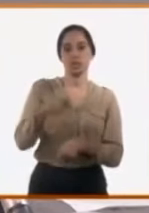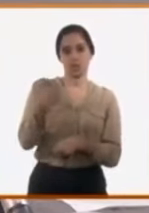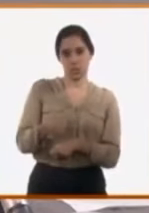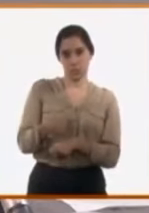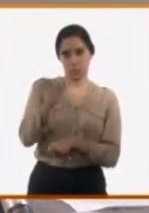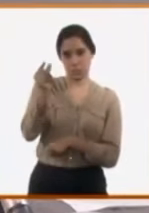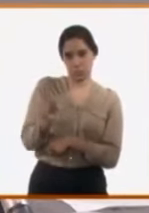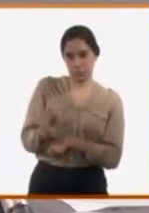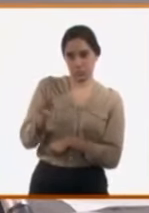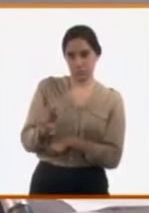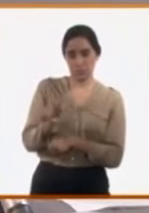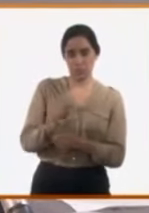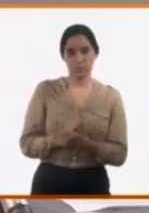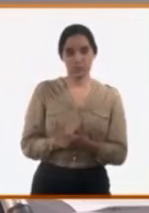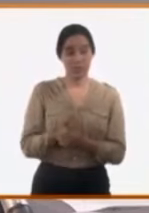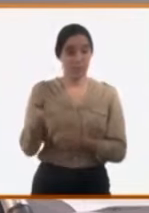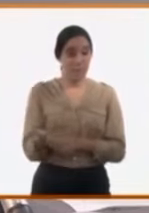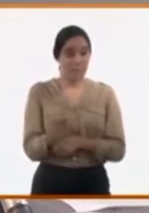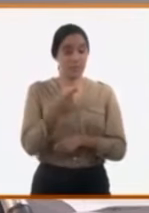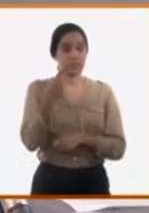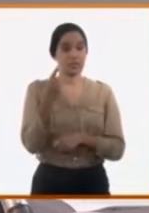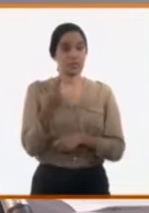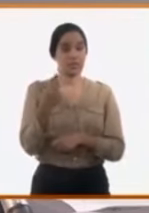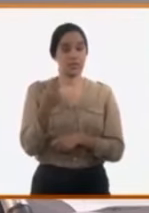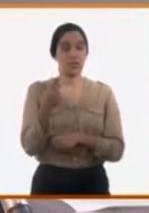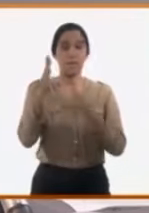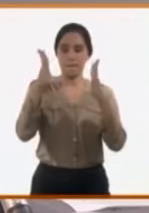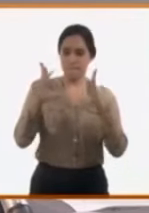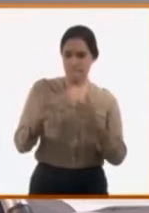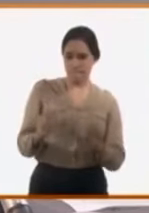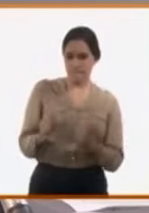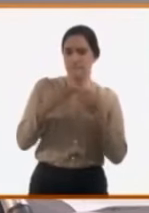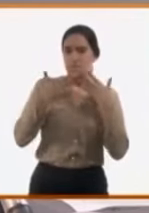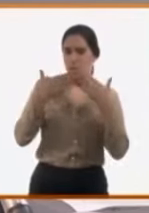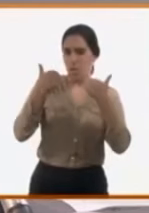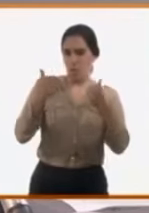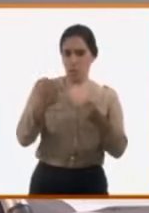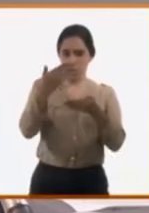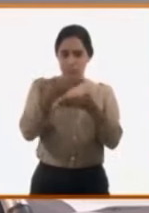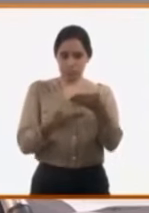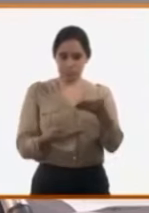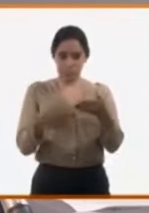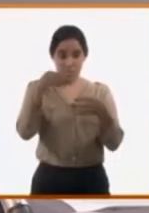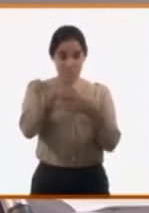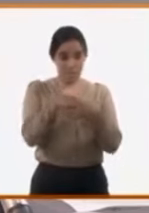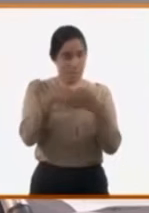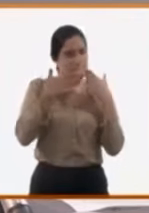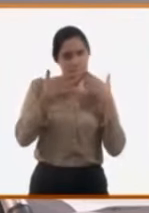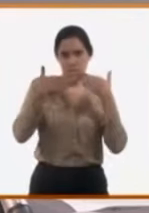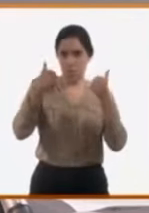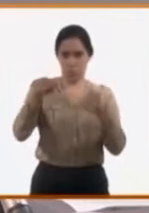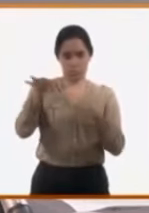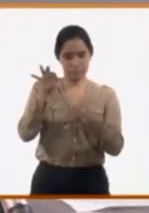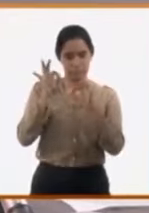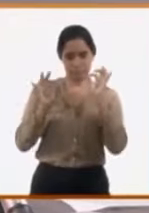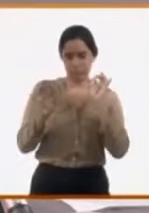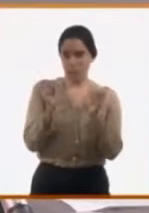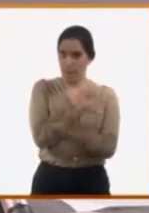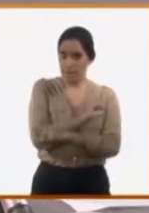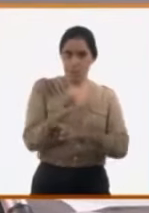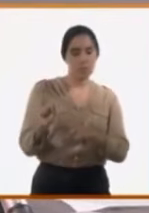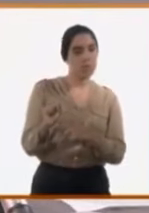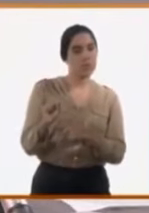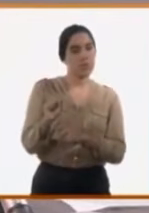se le da las carrera a los que mejores resultados tienen a los que aprueban dentro de los que aprueban los que mejores resultados tiene porque fíjate que nosotros hemos dado aquí